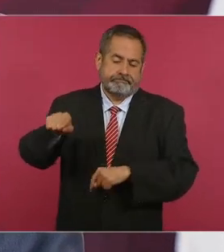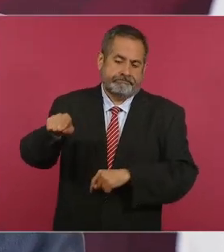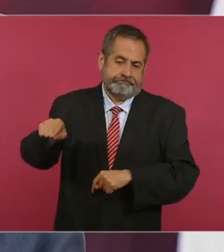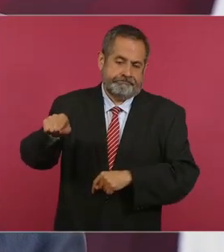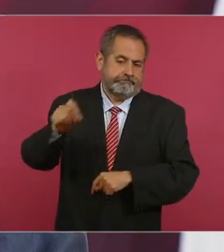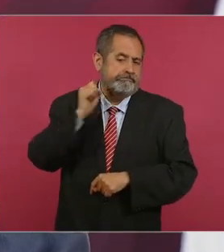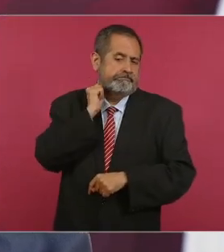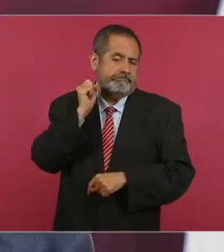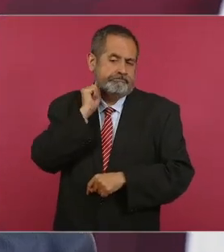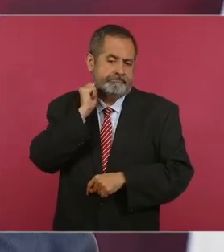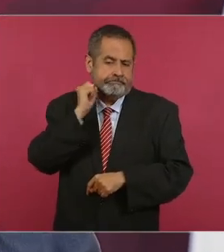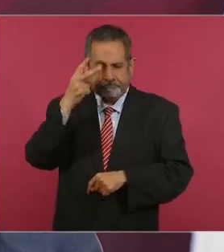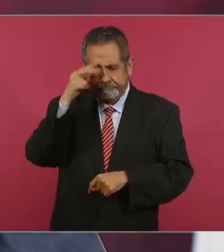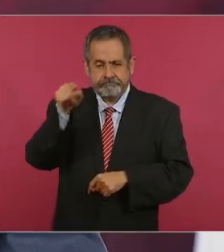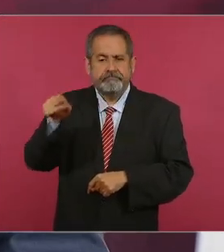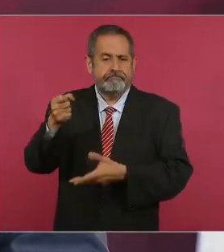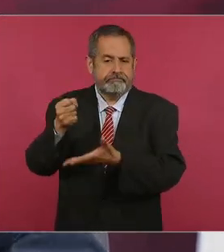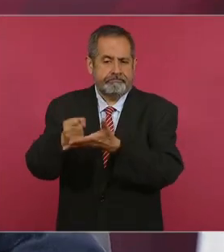el Senado.